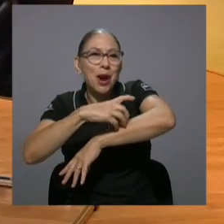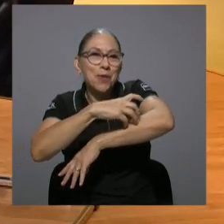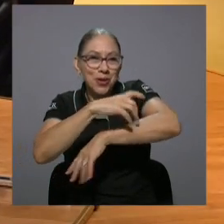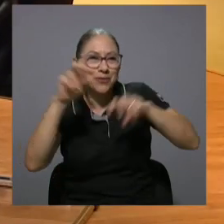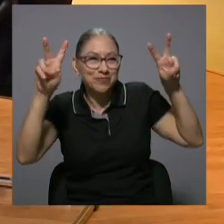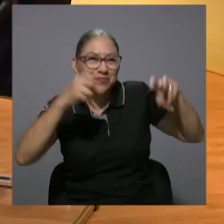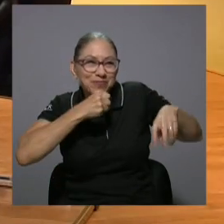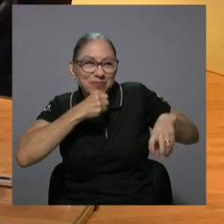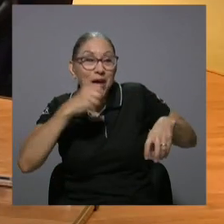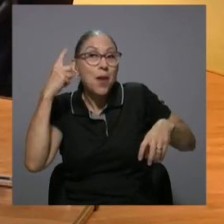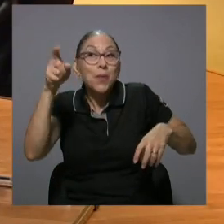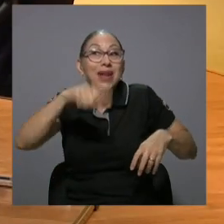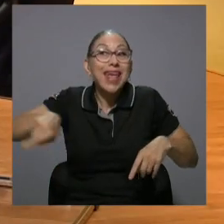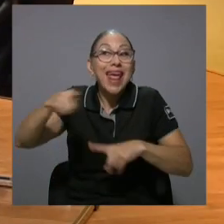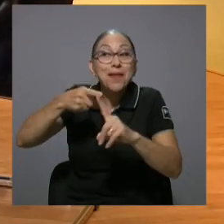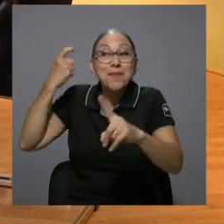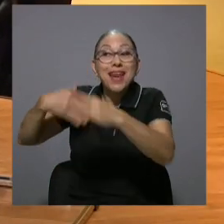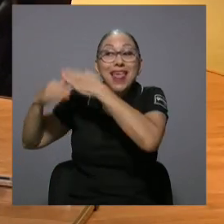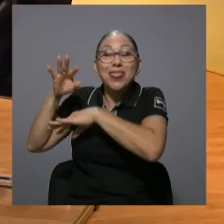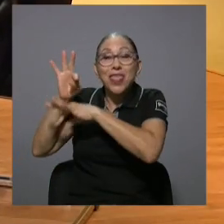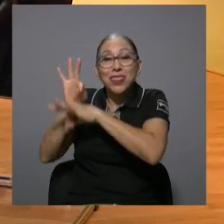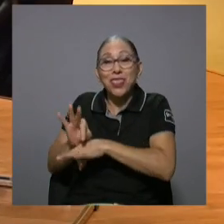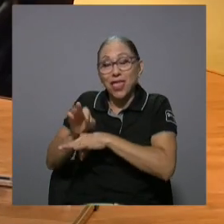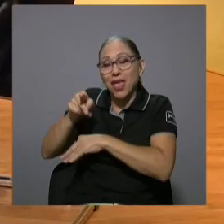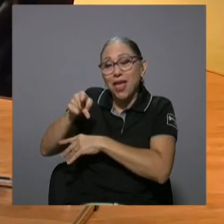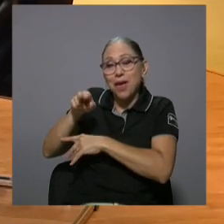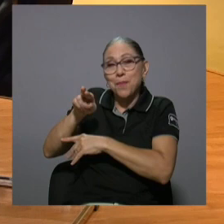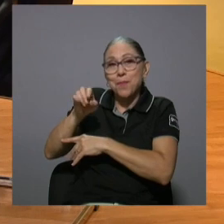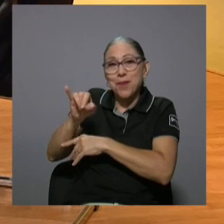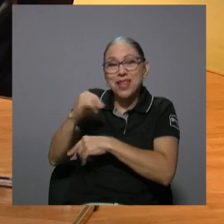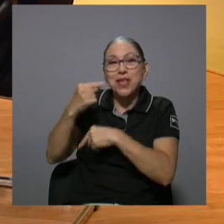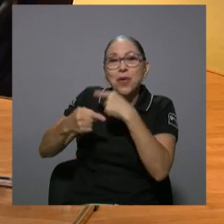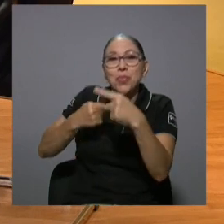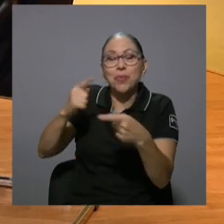el Partido Revolucionario Democrático, hasta que llegó